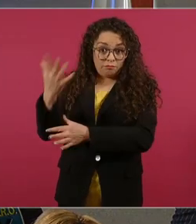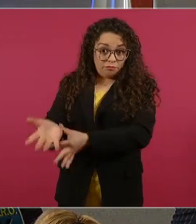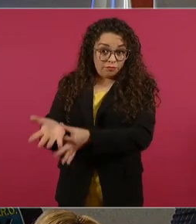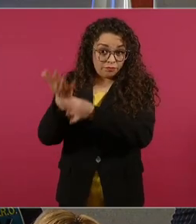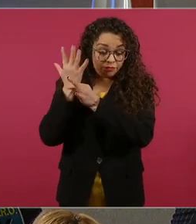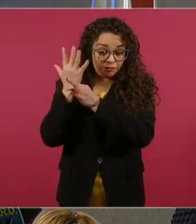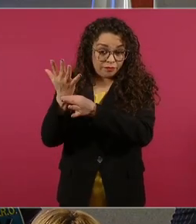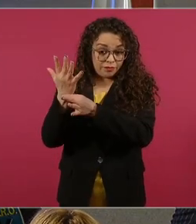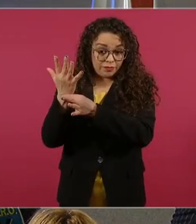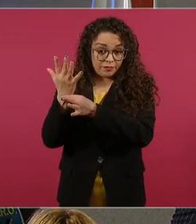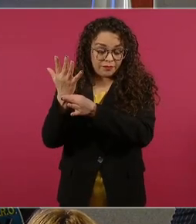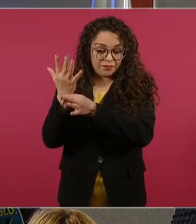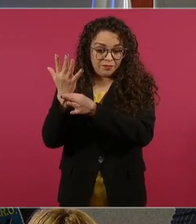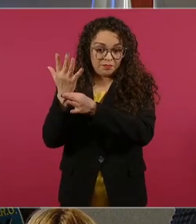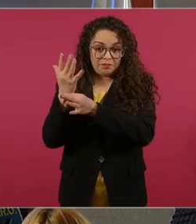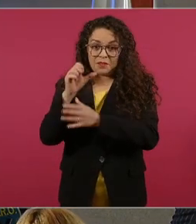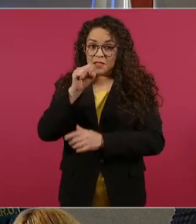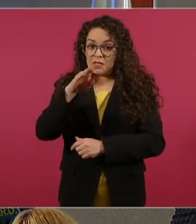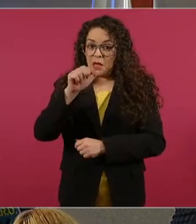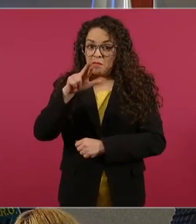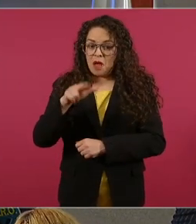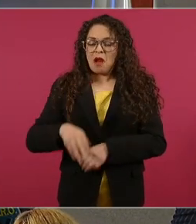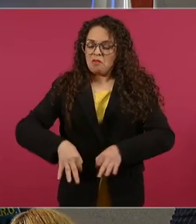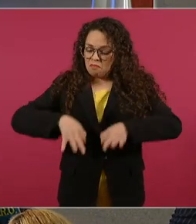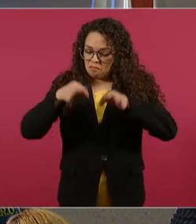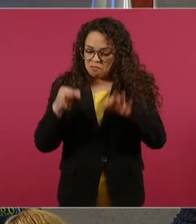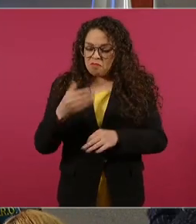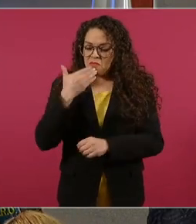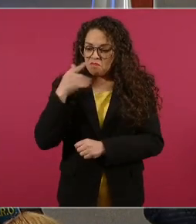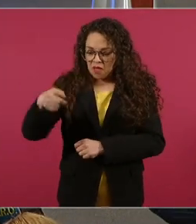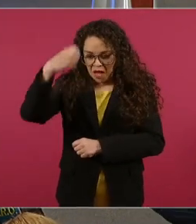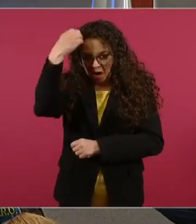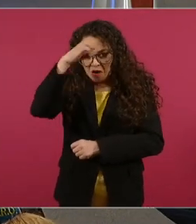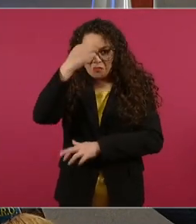La CEMAR está bien entrenada, bien equipada